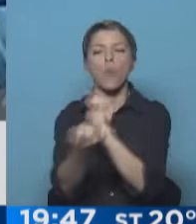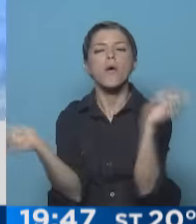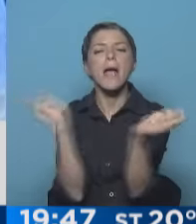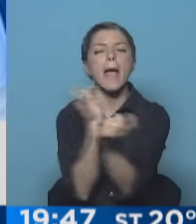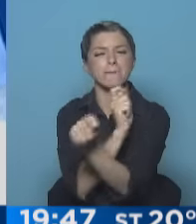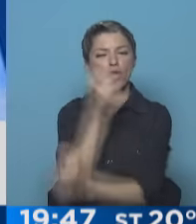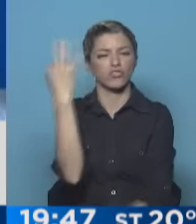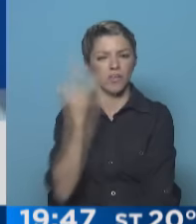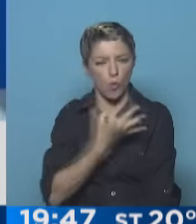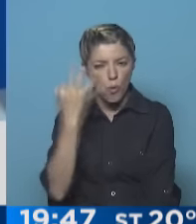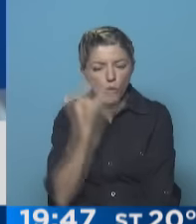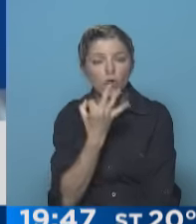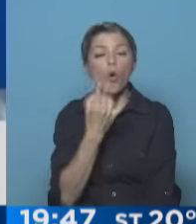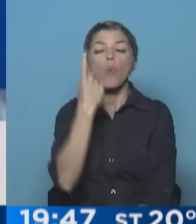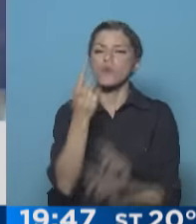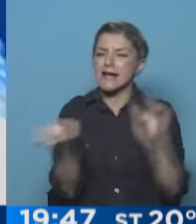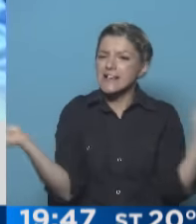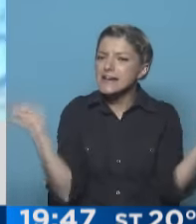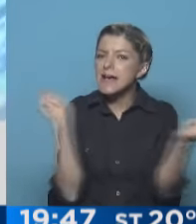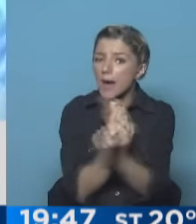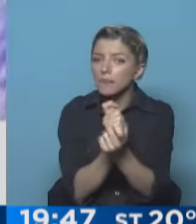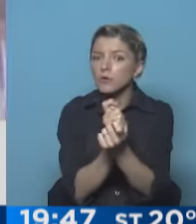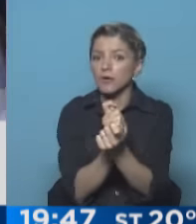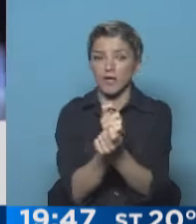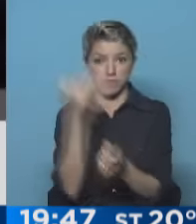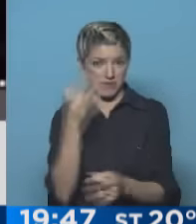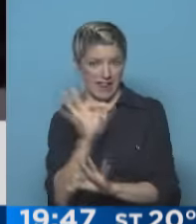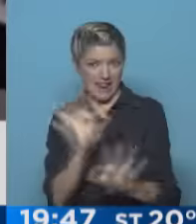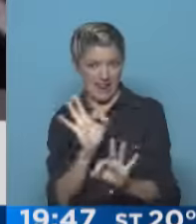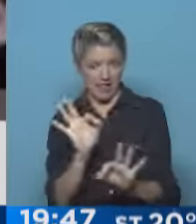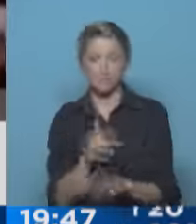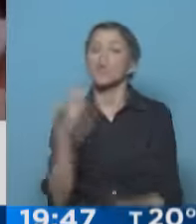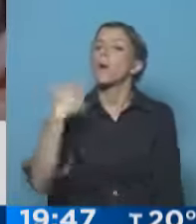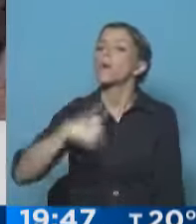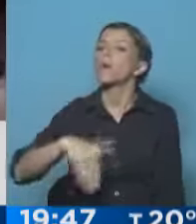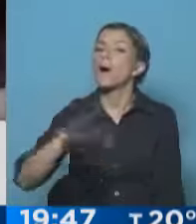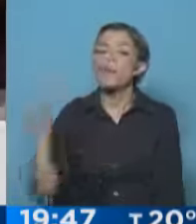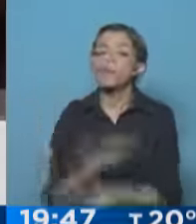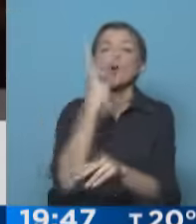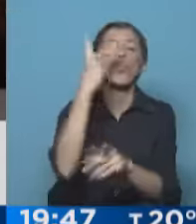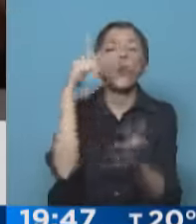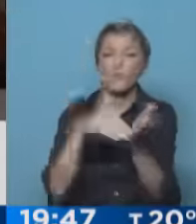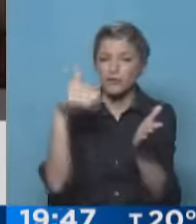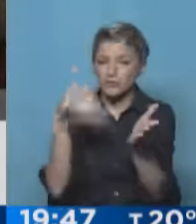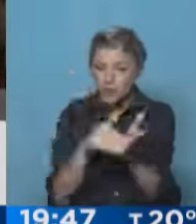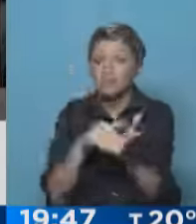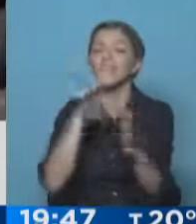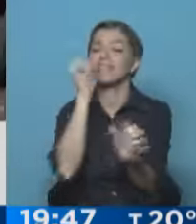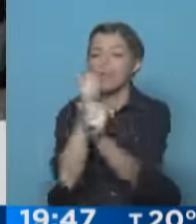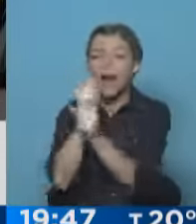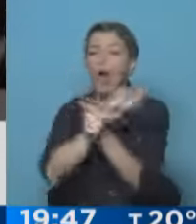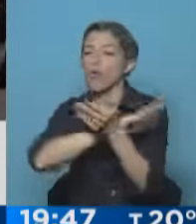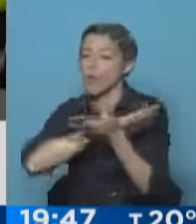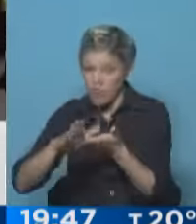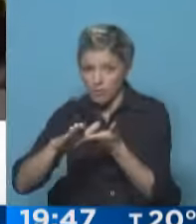seguro, de un cambio sin riesgos. Vamos a generar 2 millones de puestos de trabajo en